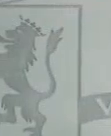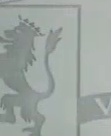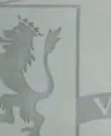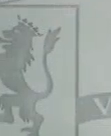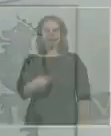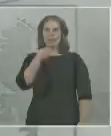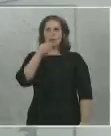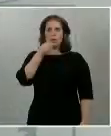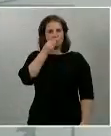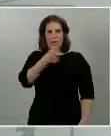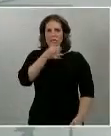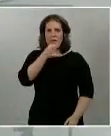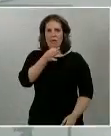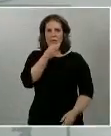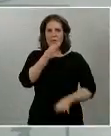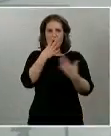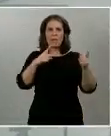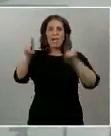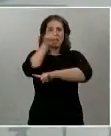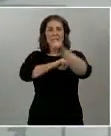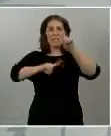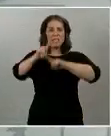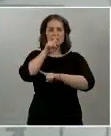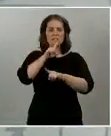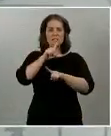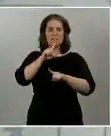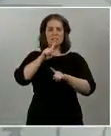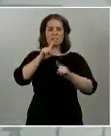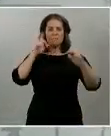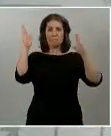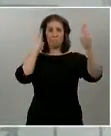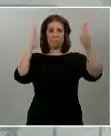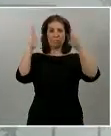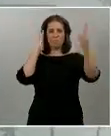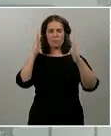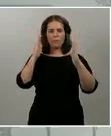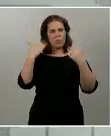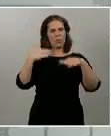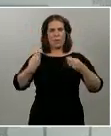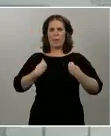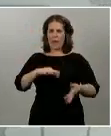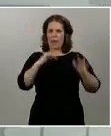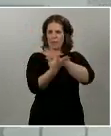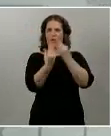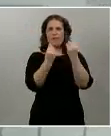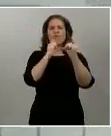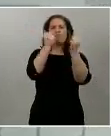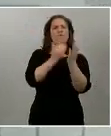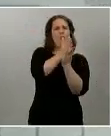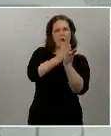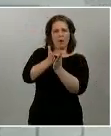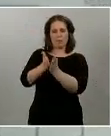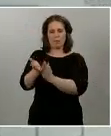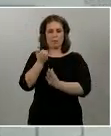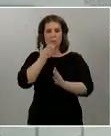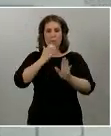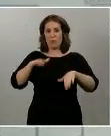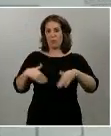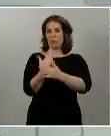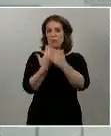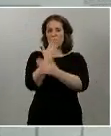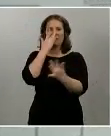crítica, o sea, que están ahora mismo... La crisis que atravesamos nos ha cambiado la vida de muchas maneras. Estos